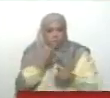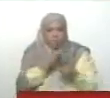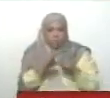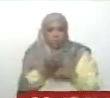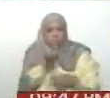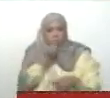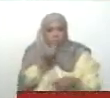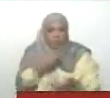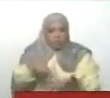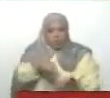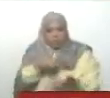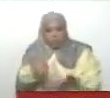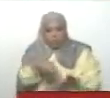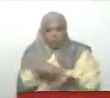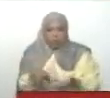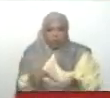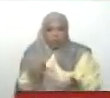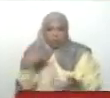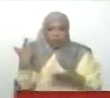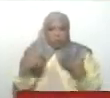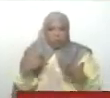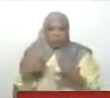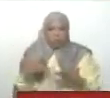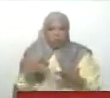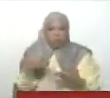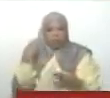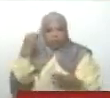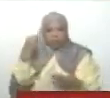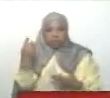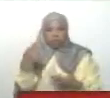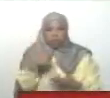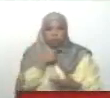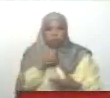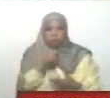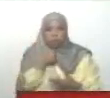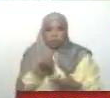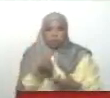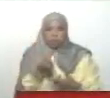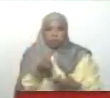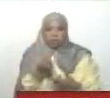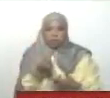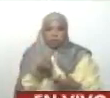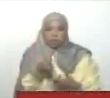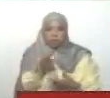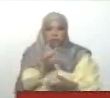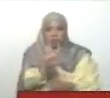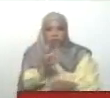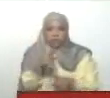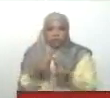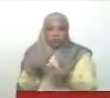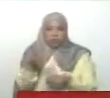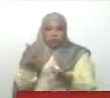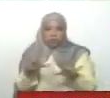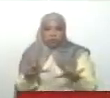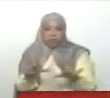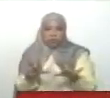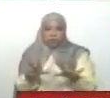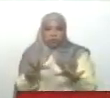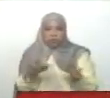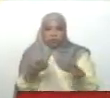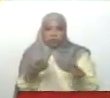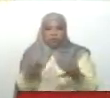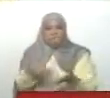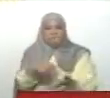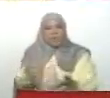la riqueza de la música. Mira, la variedad de ritmo, ellos lo vuelve loco. ¿Sabes qué lo vuelve loco? El 5x8, el merengue, chacata,